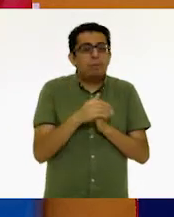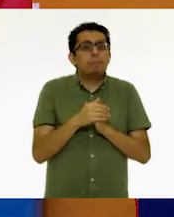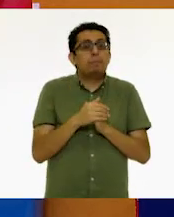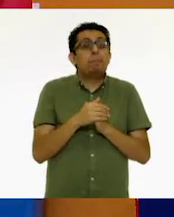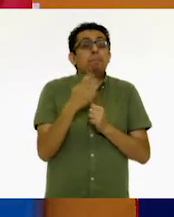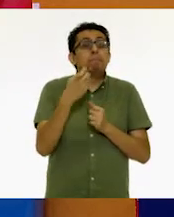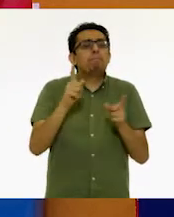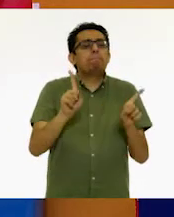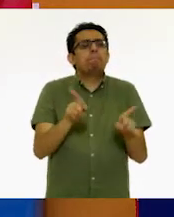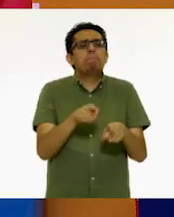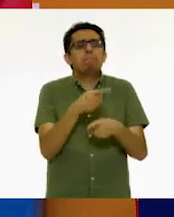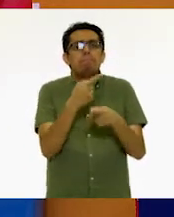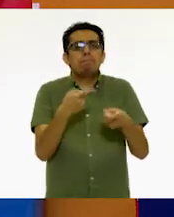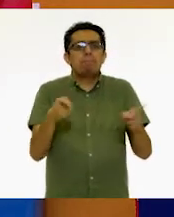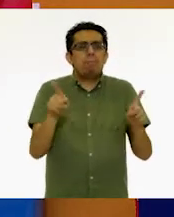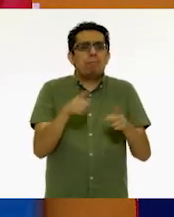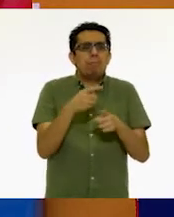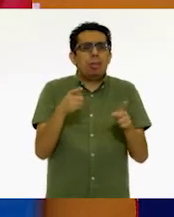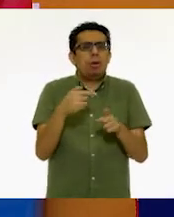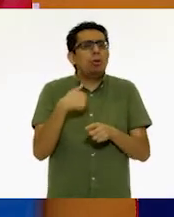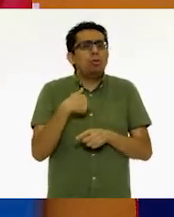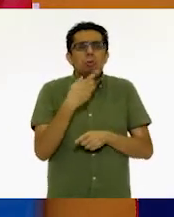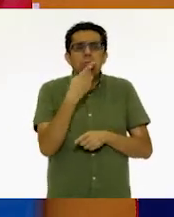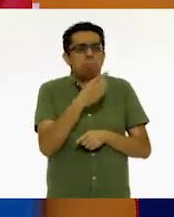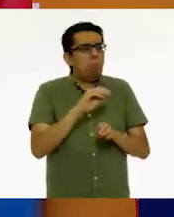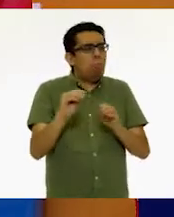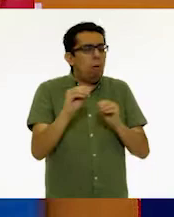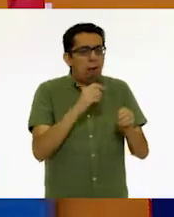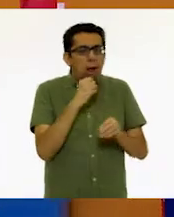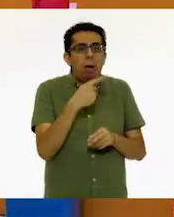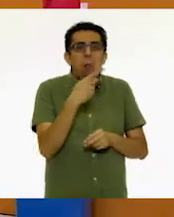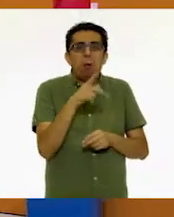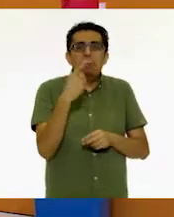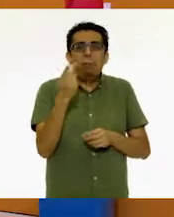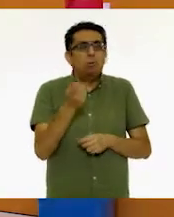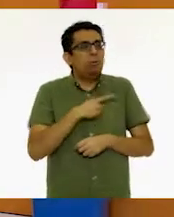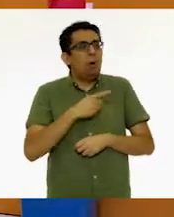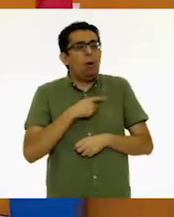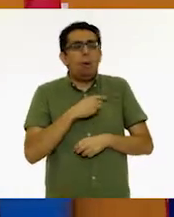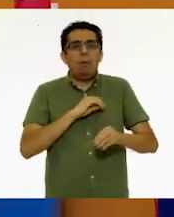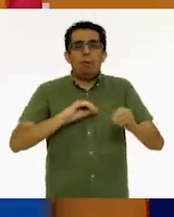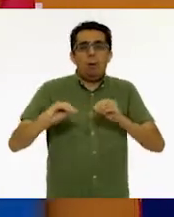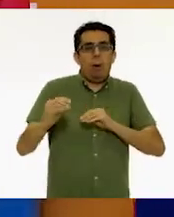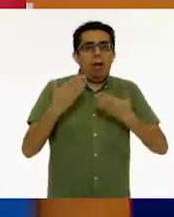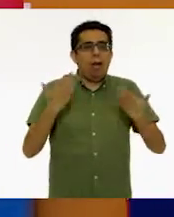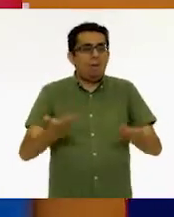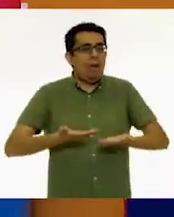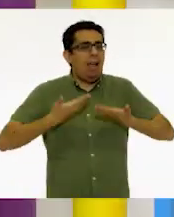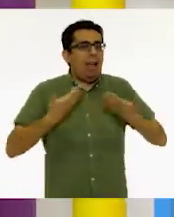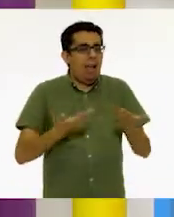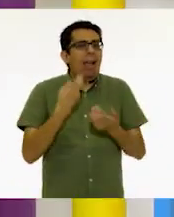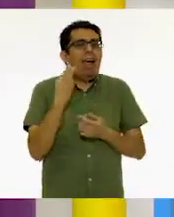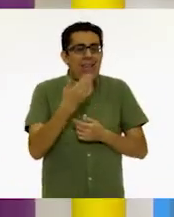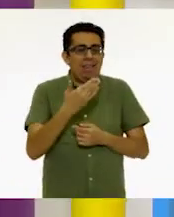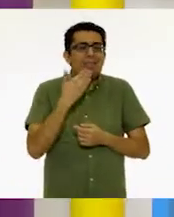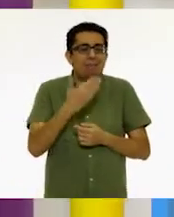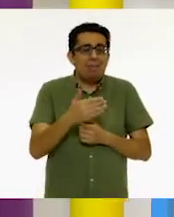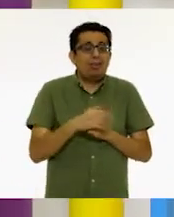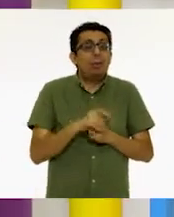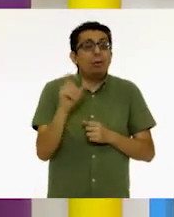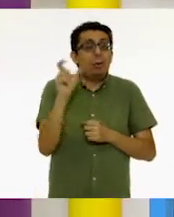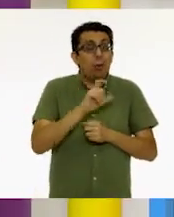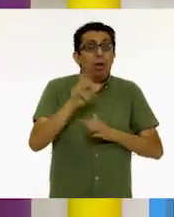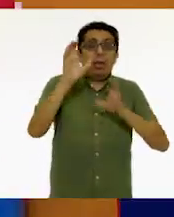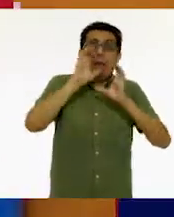magia de la música es esa, que aunque yo no te dije que te movieras, empezamos ahí a bailar y a hacer sonidos. Y, bueno, la idea es esa, que justamente cuando